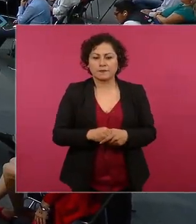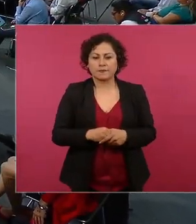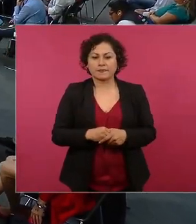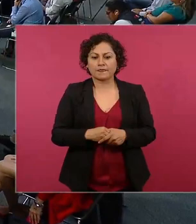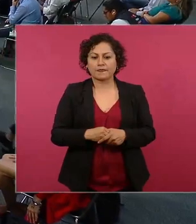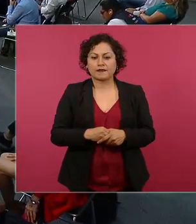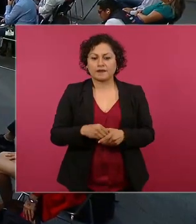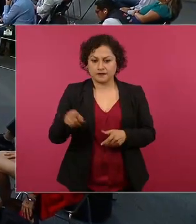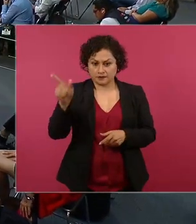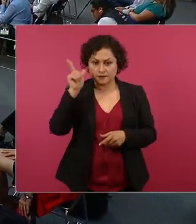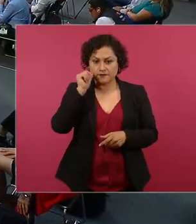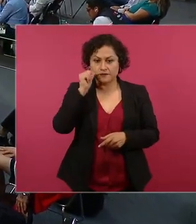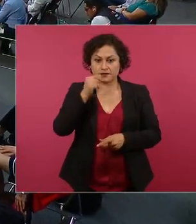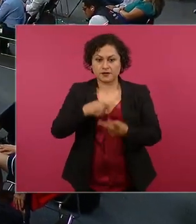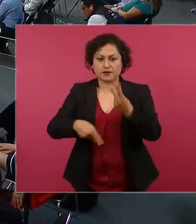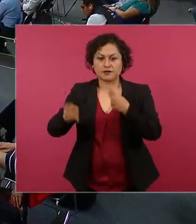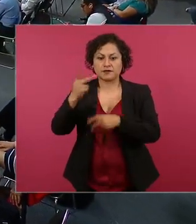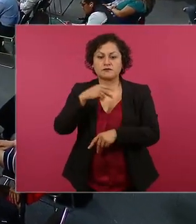¿Puedes venir mañana?